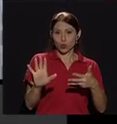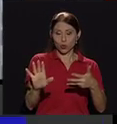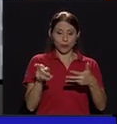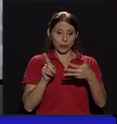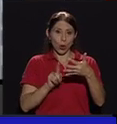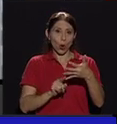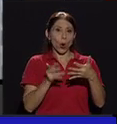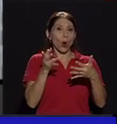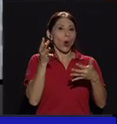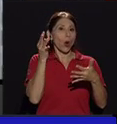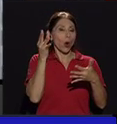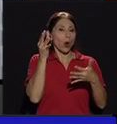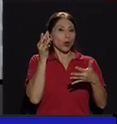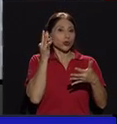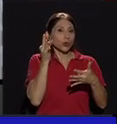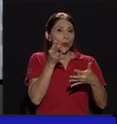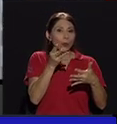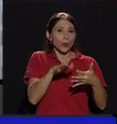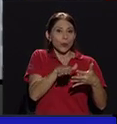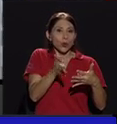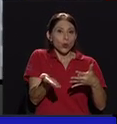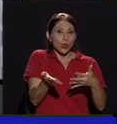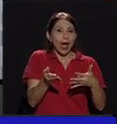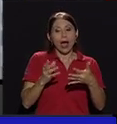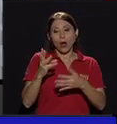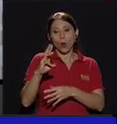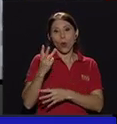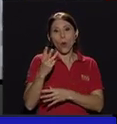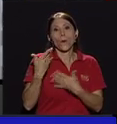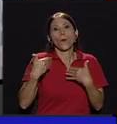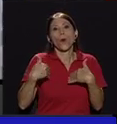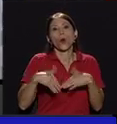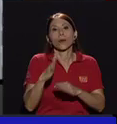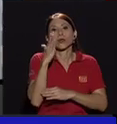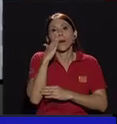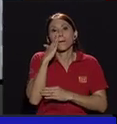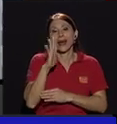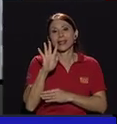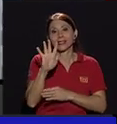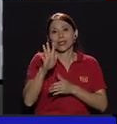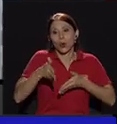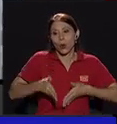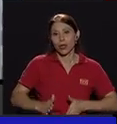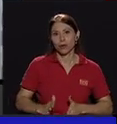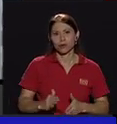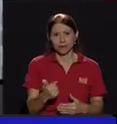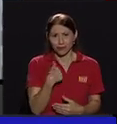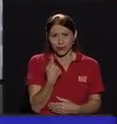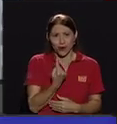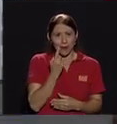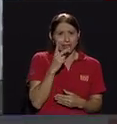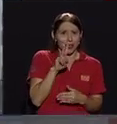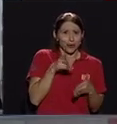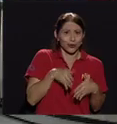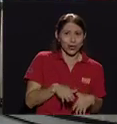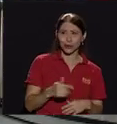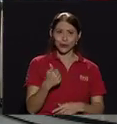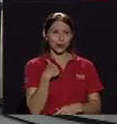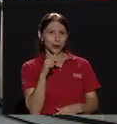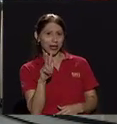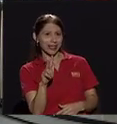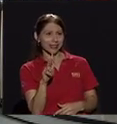ser viuda y por lo menos madre de 5 hijos. Yo tengo solo 2, entonces... Yo 3, o sea, no hubiera podido.